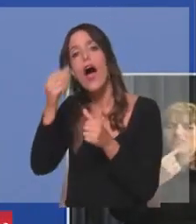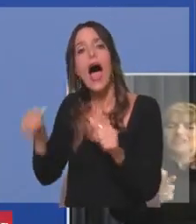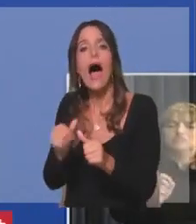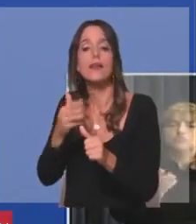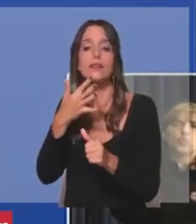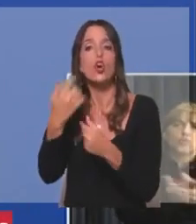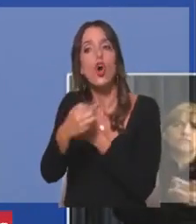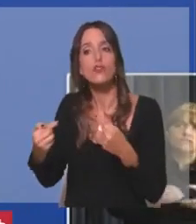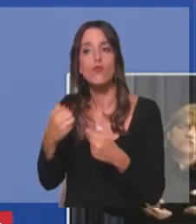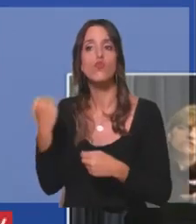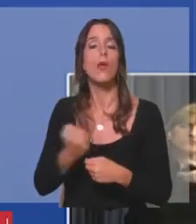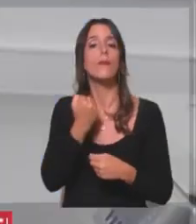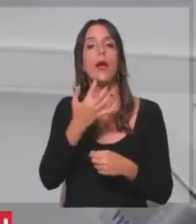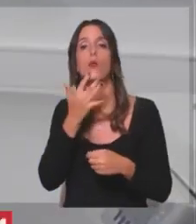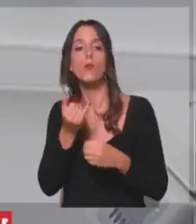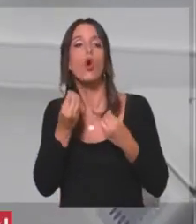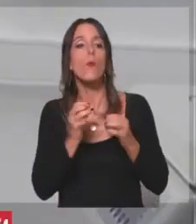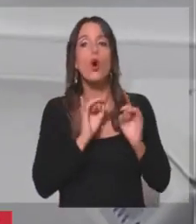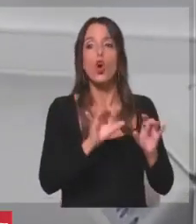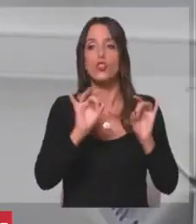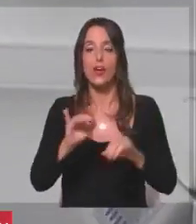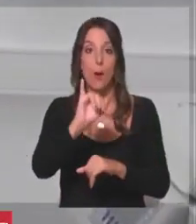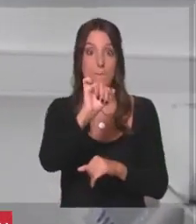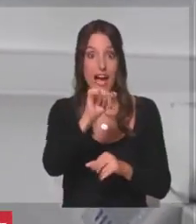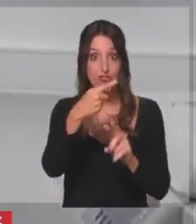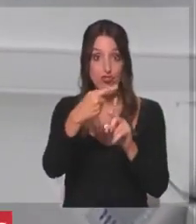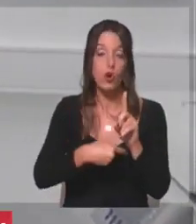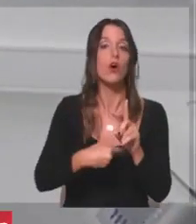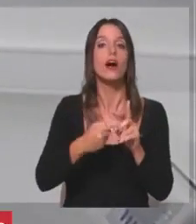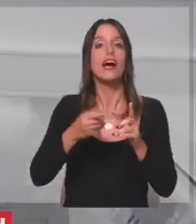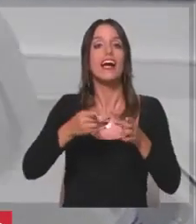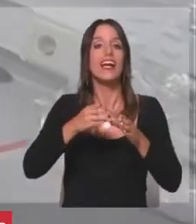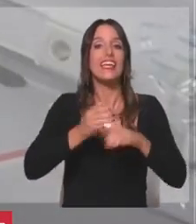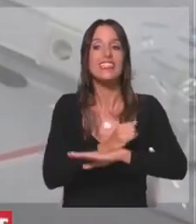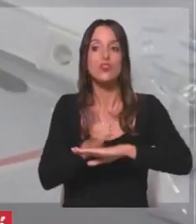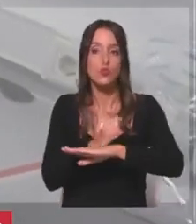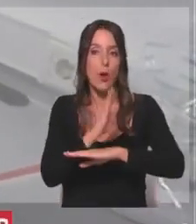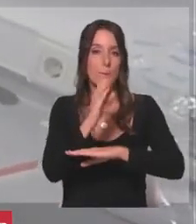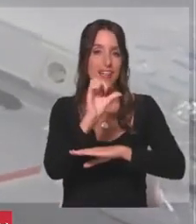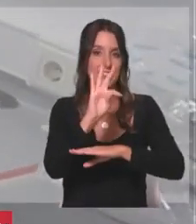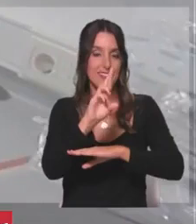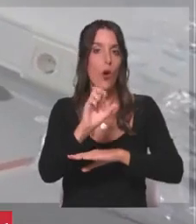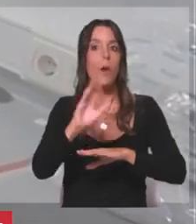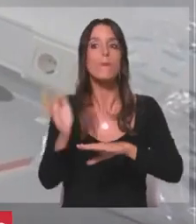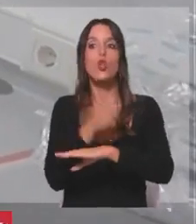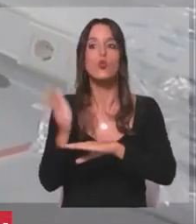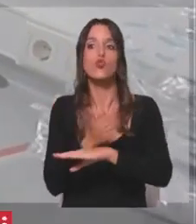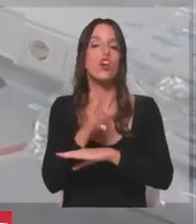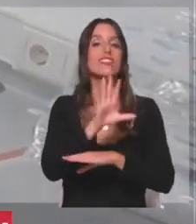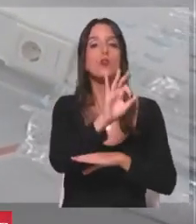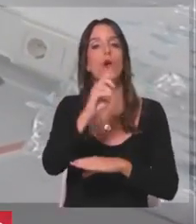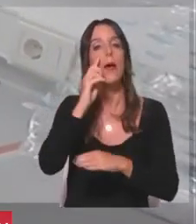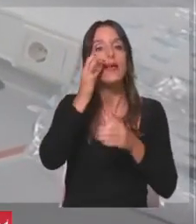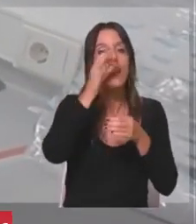que tienen que ver con el control de contagio. En mayo, el Instituto Pasteur de Uruguay anunció el comienzo de la producción de 50.000 kits PCR